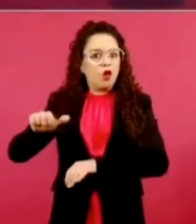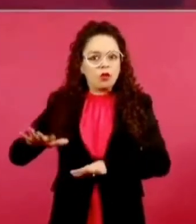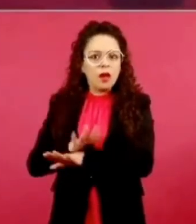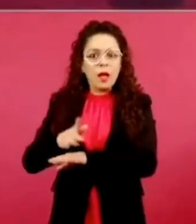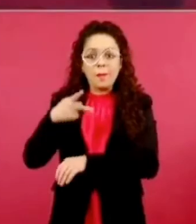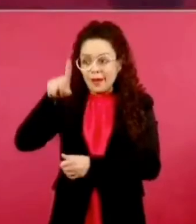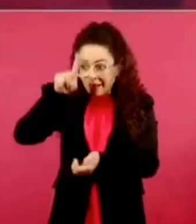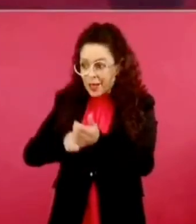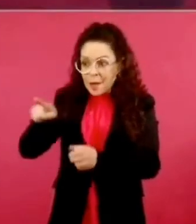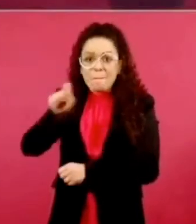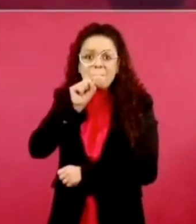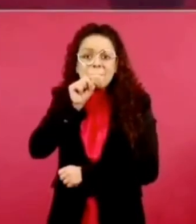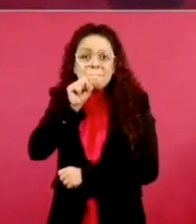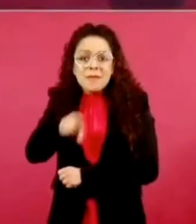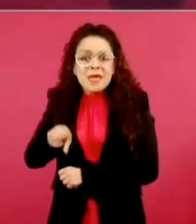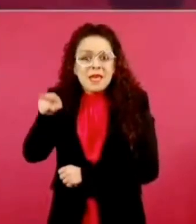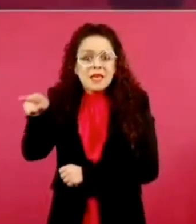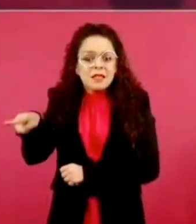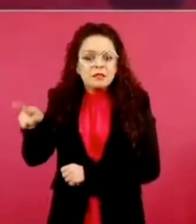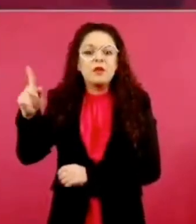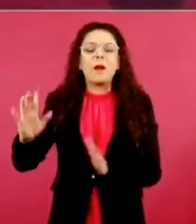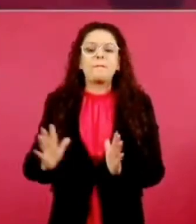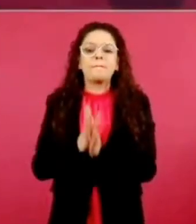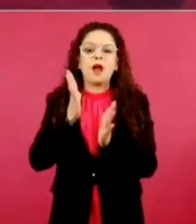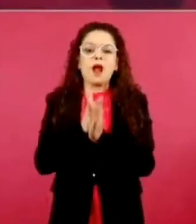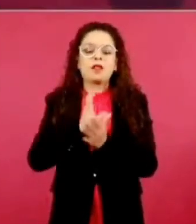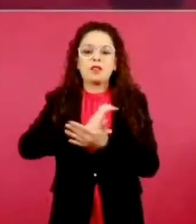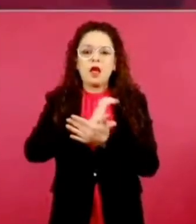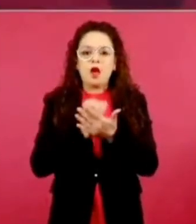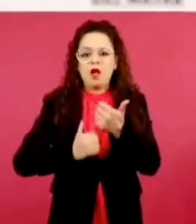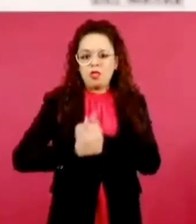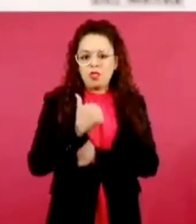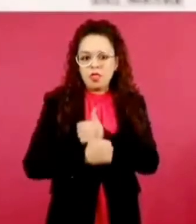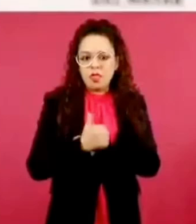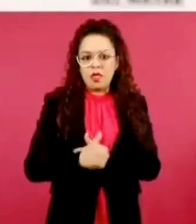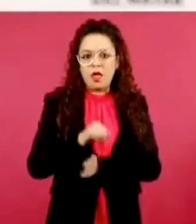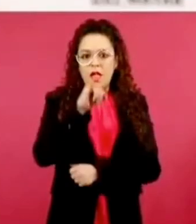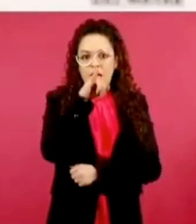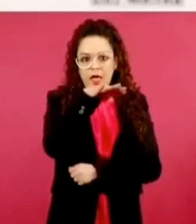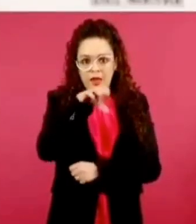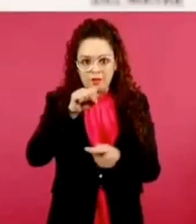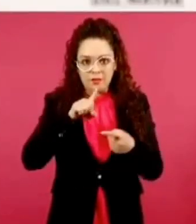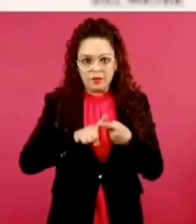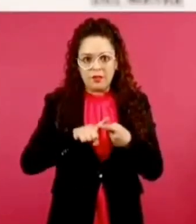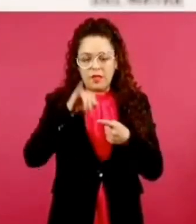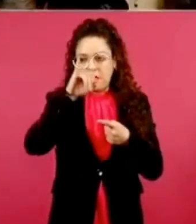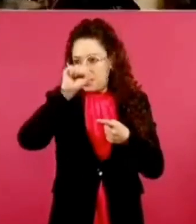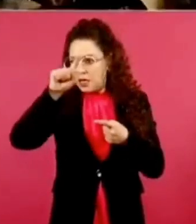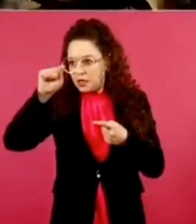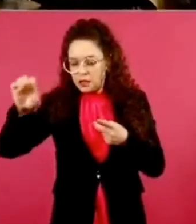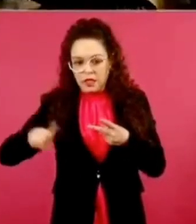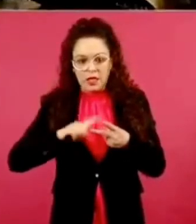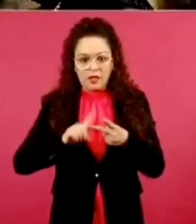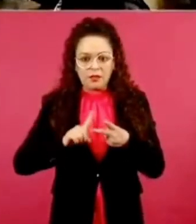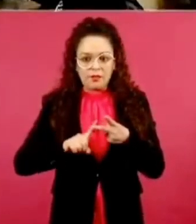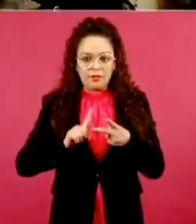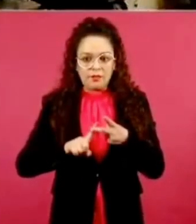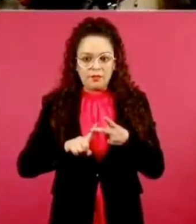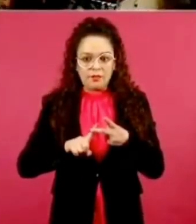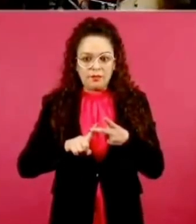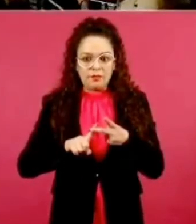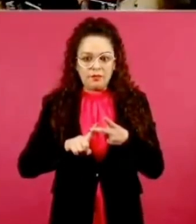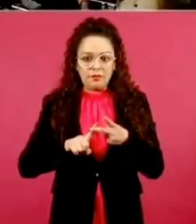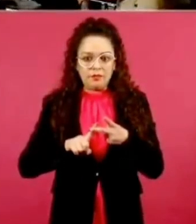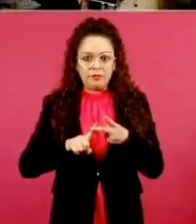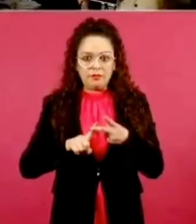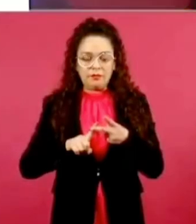y participan en las licitaciones, en el ISSSTE, en el seguro. No ha sido fácil, señor presidente. No es